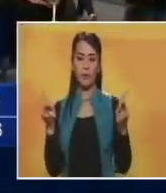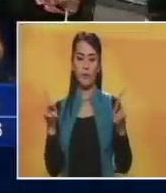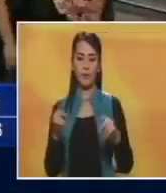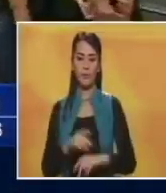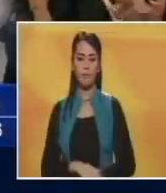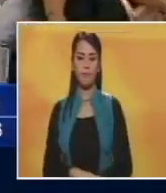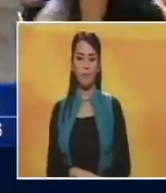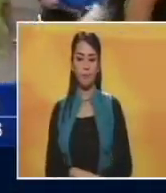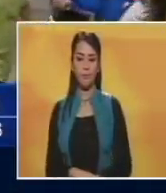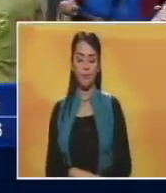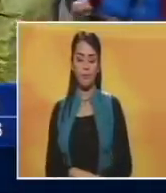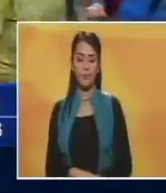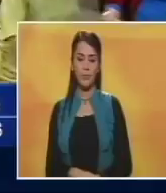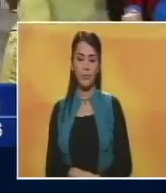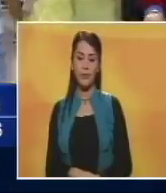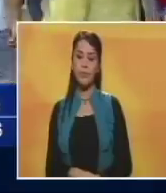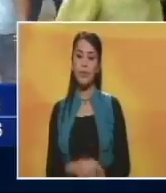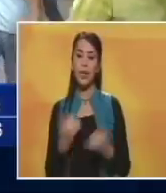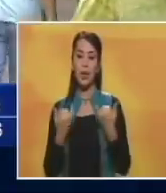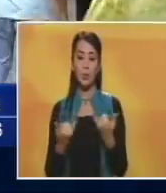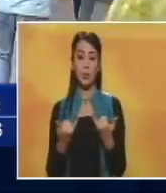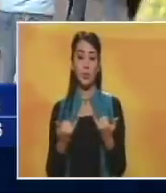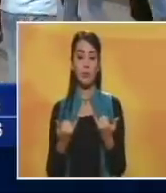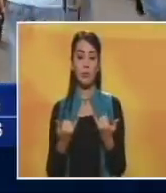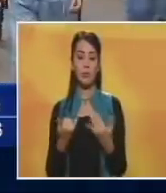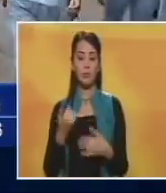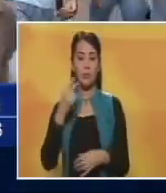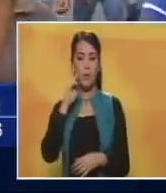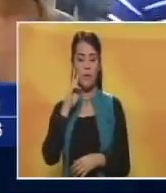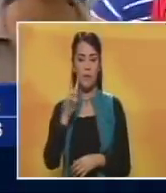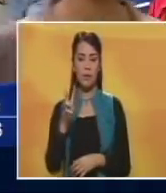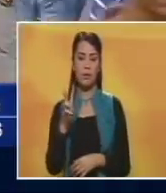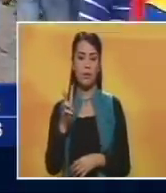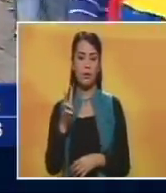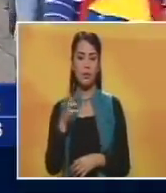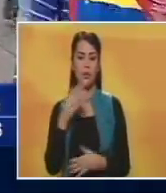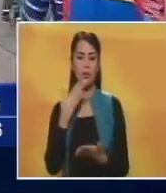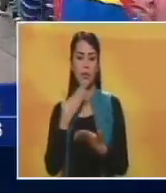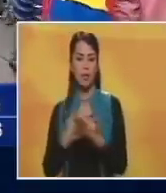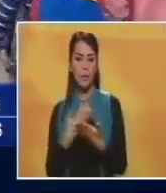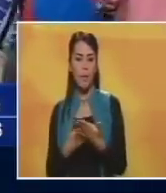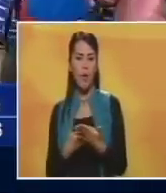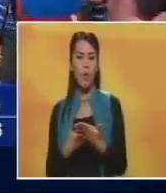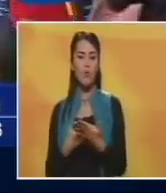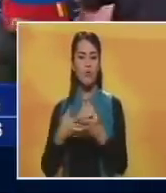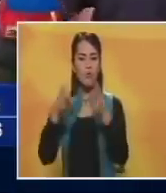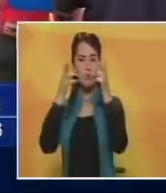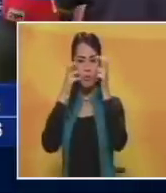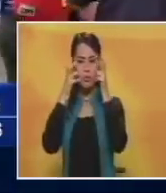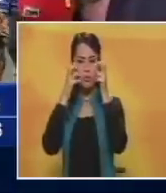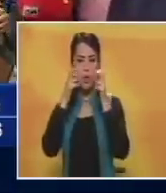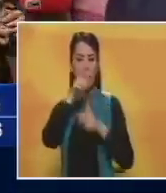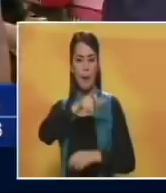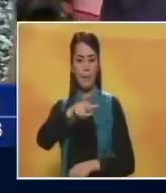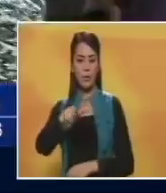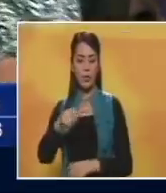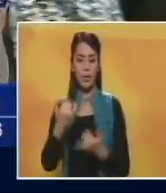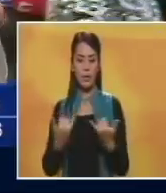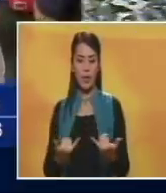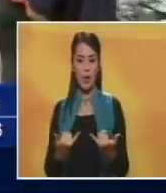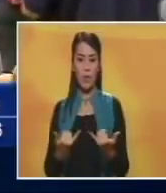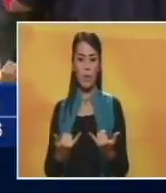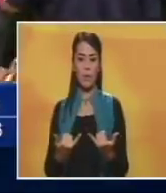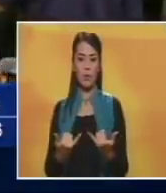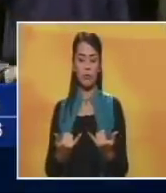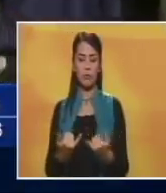Vamos entonces a ver si podemos captar algún testimonio de las personas que están